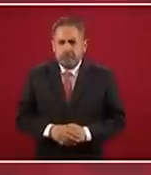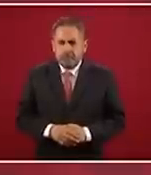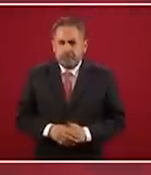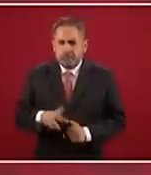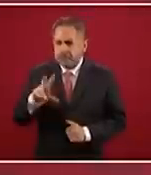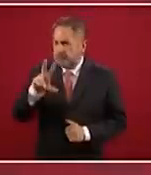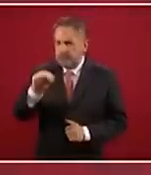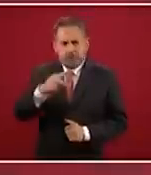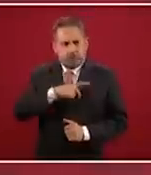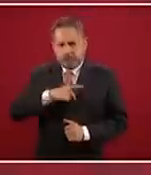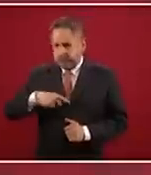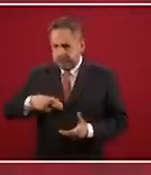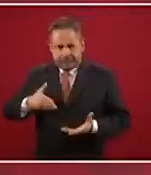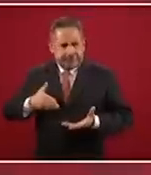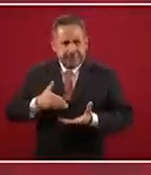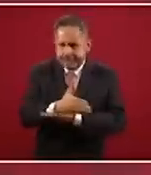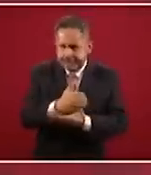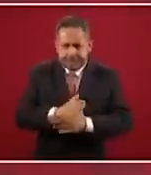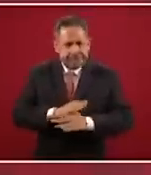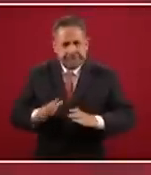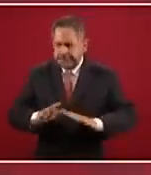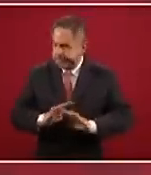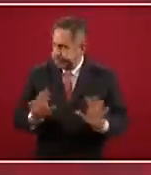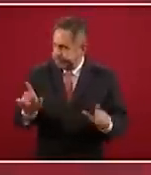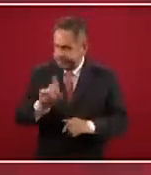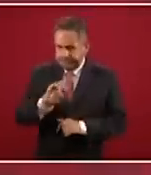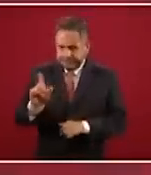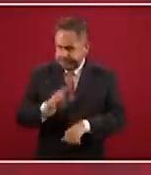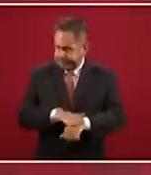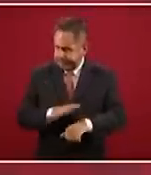se inmiscuyan, que no